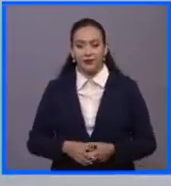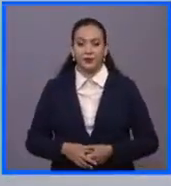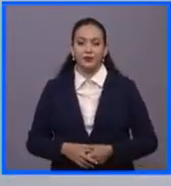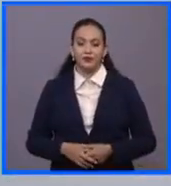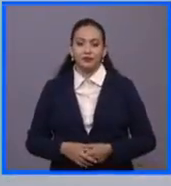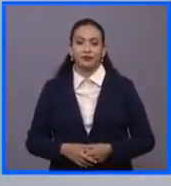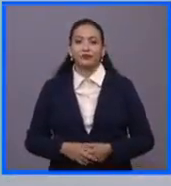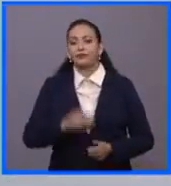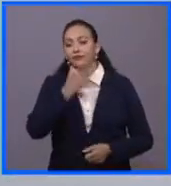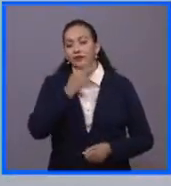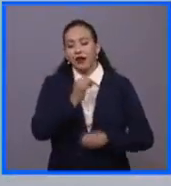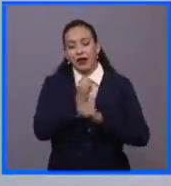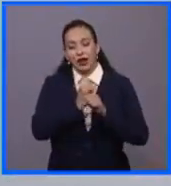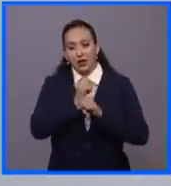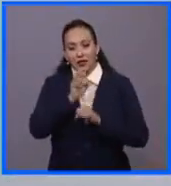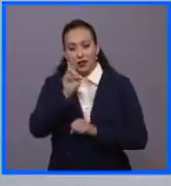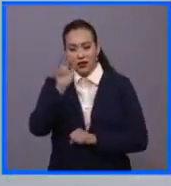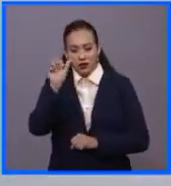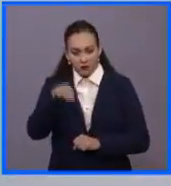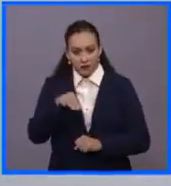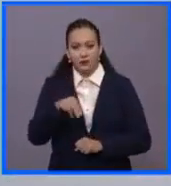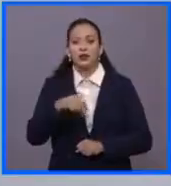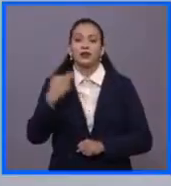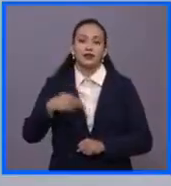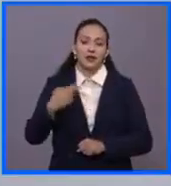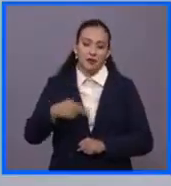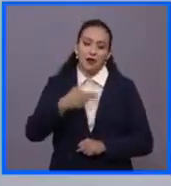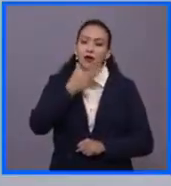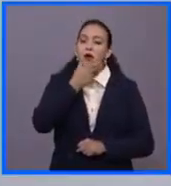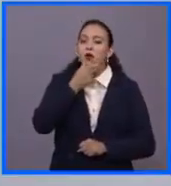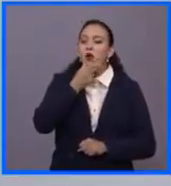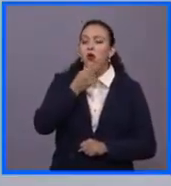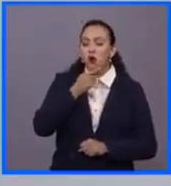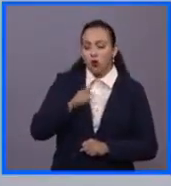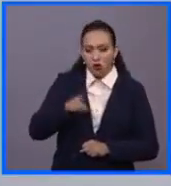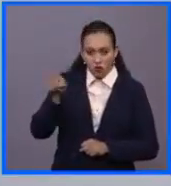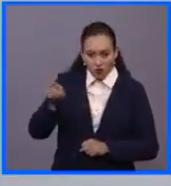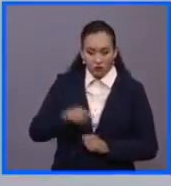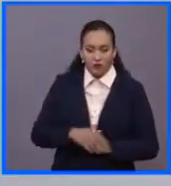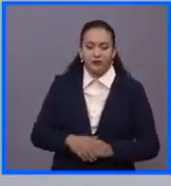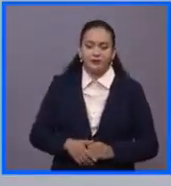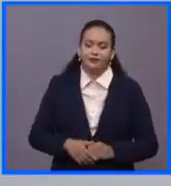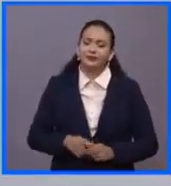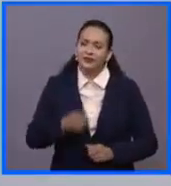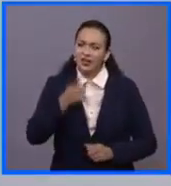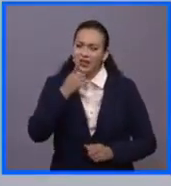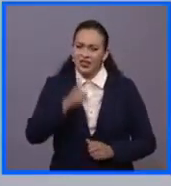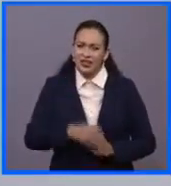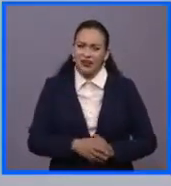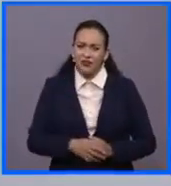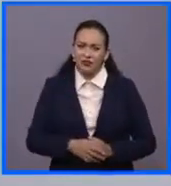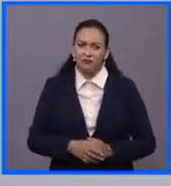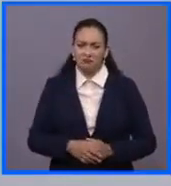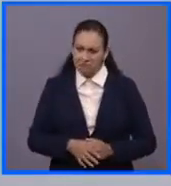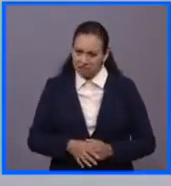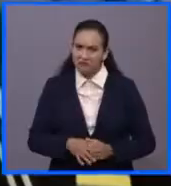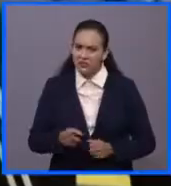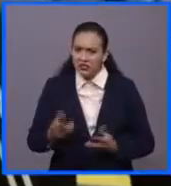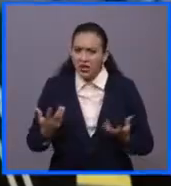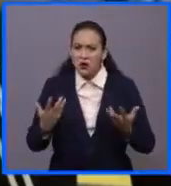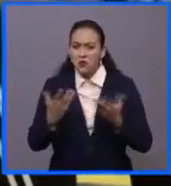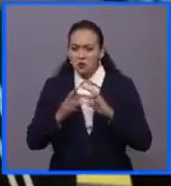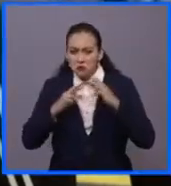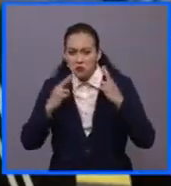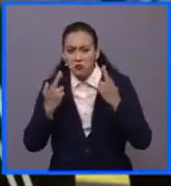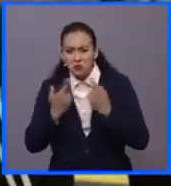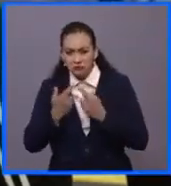El investigador y profesor de la UAM, Jerónimo Díaz, reconoció que los jóvenes han comenzado a organizarse en modelos